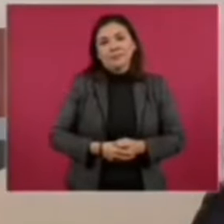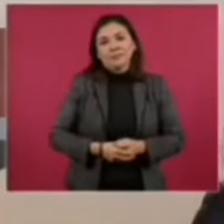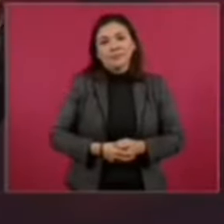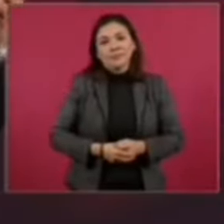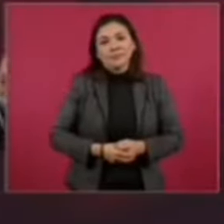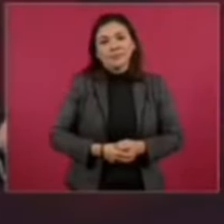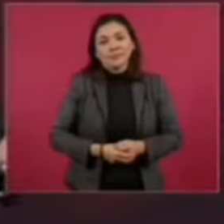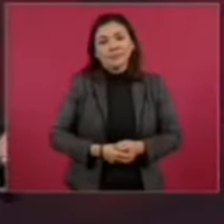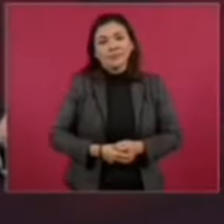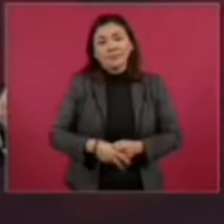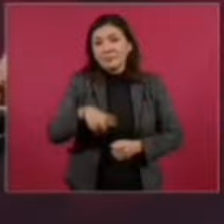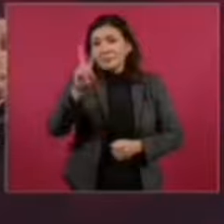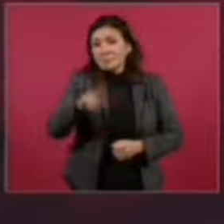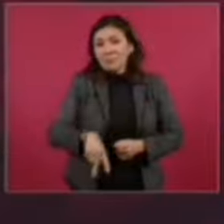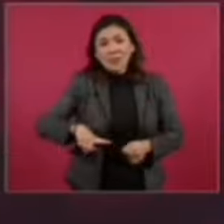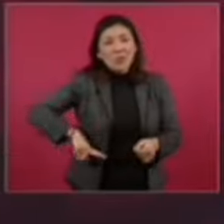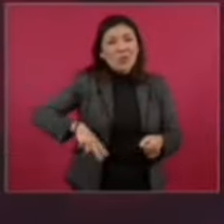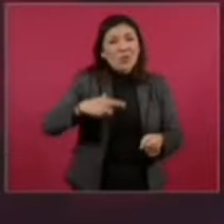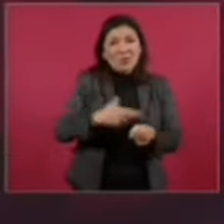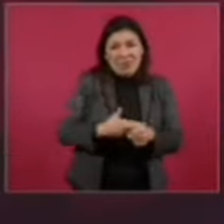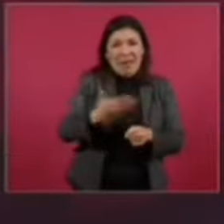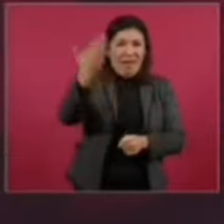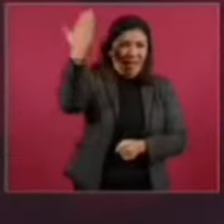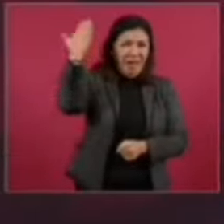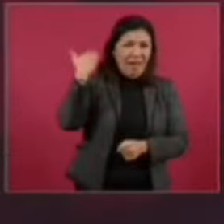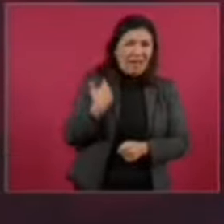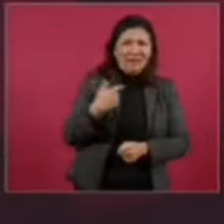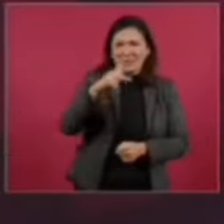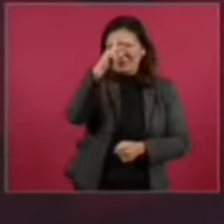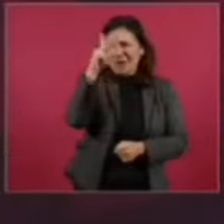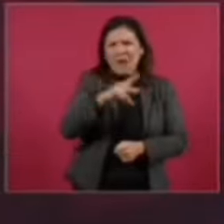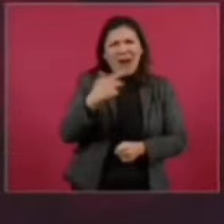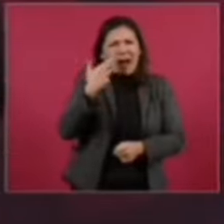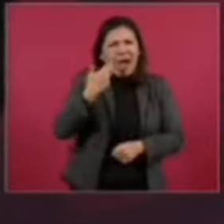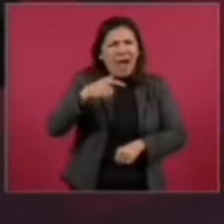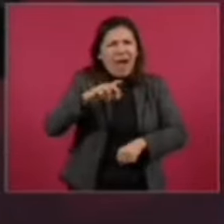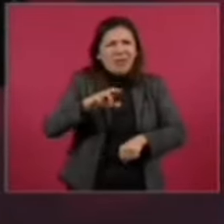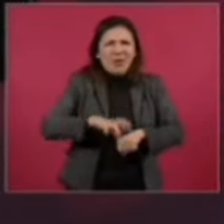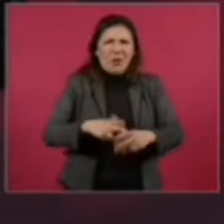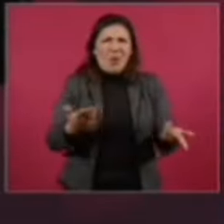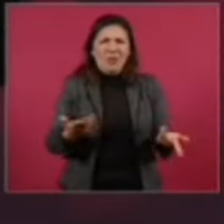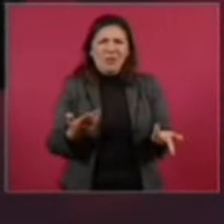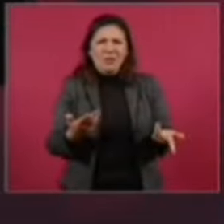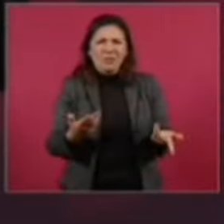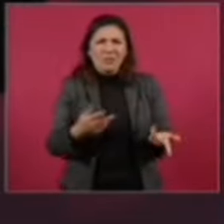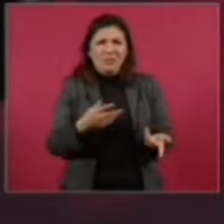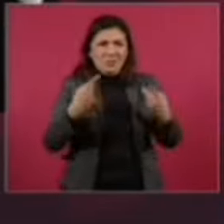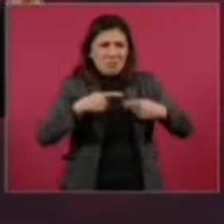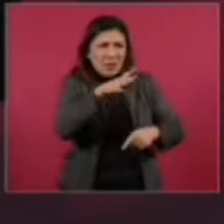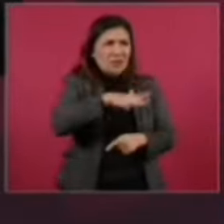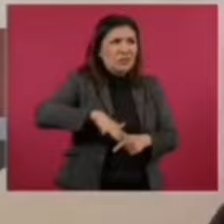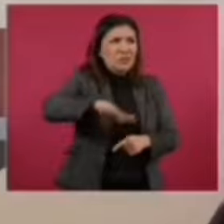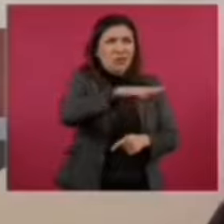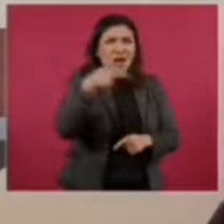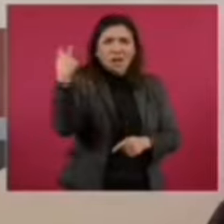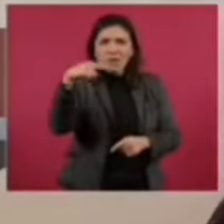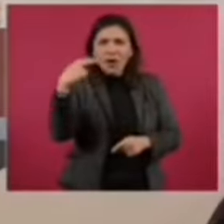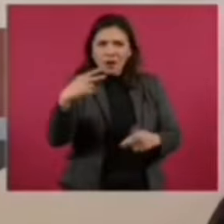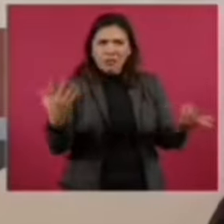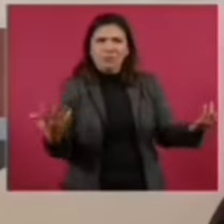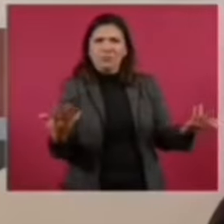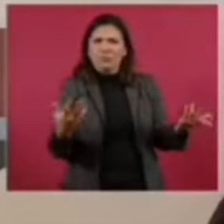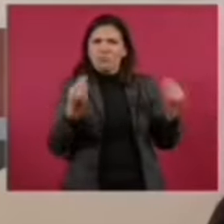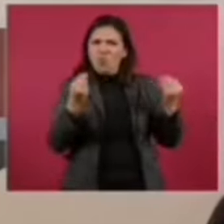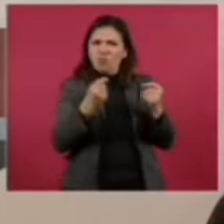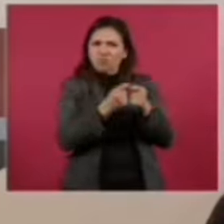Va a decir que ya no roba. Ladrones, ¿sí? Mucho pueblo el de Veracruz para tan pocos